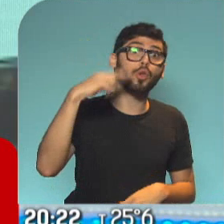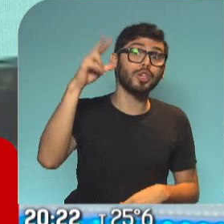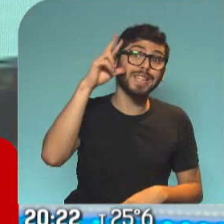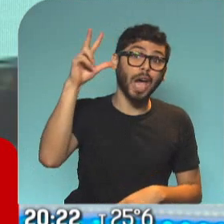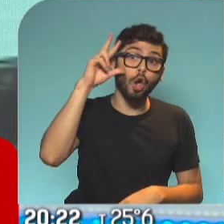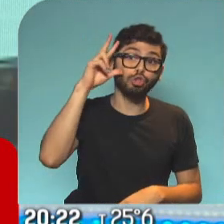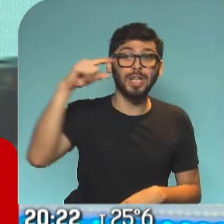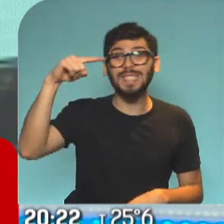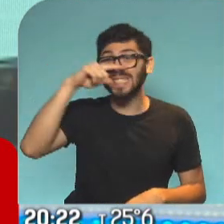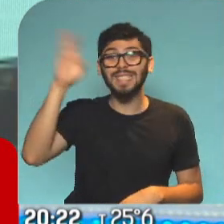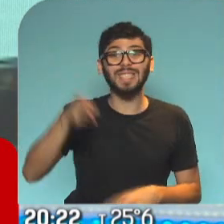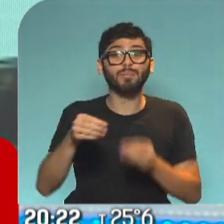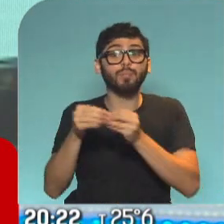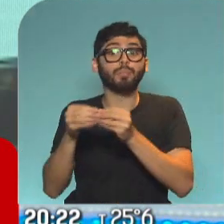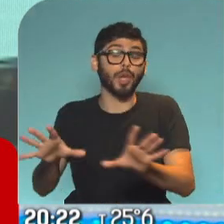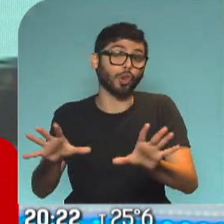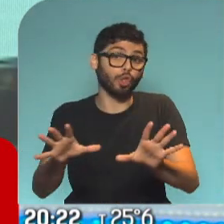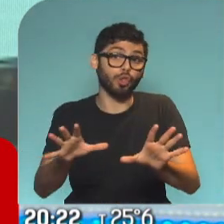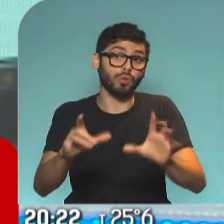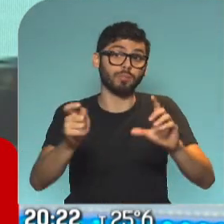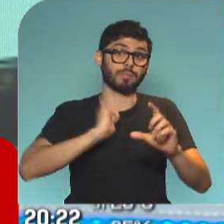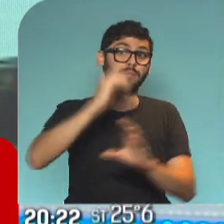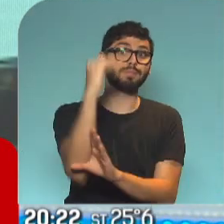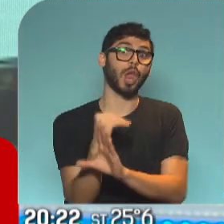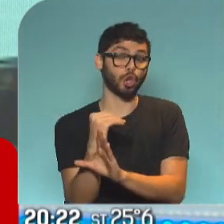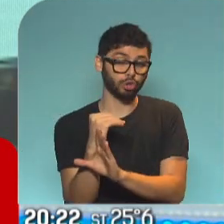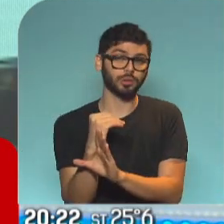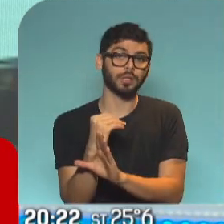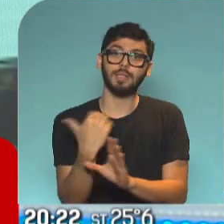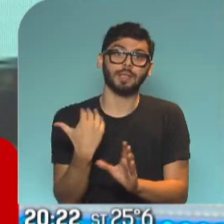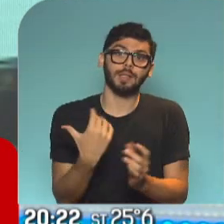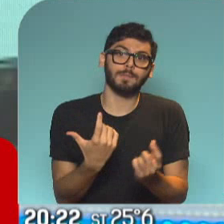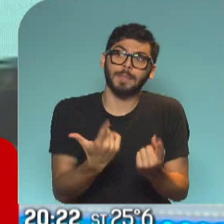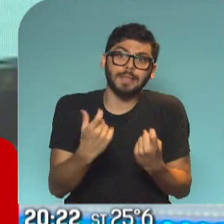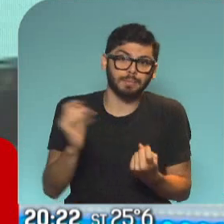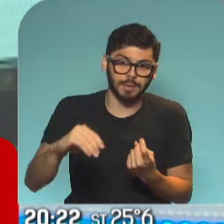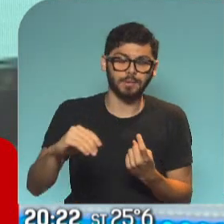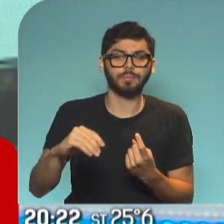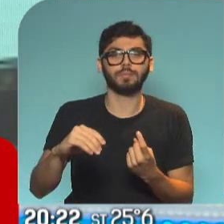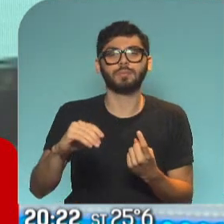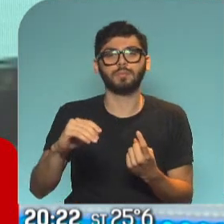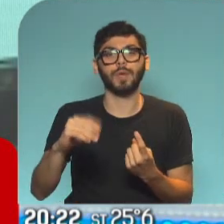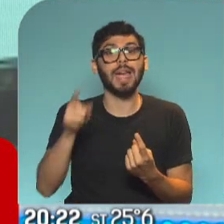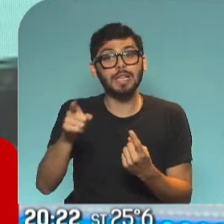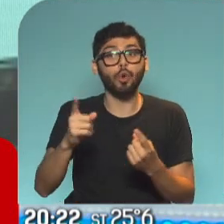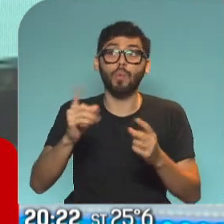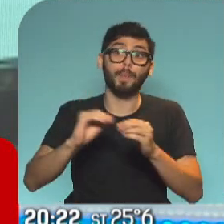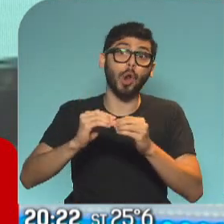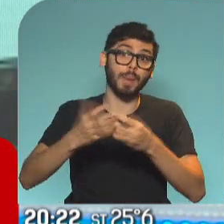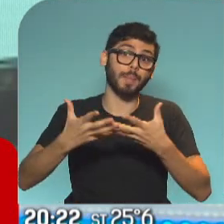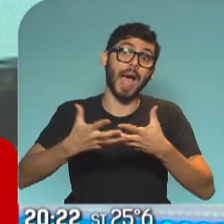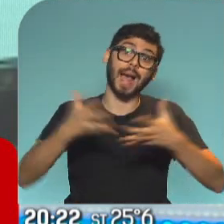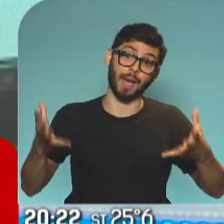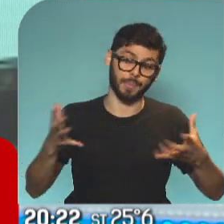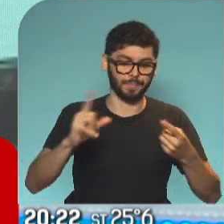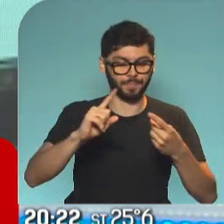1988, 7% de puntos de la coparticipación federal. Esto por un lado, los problemas estructurales. Por